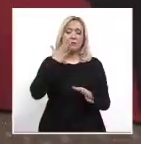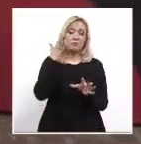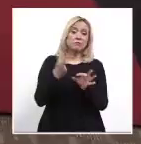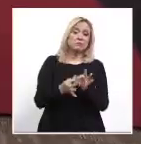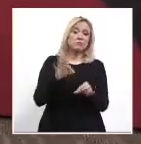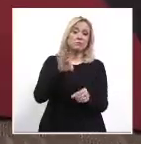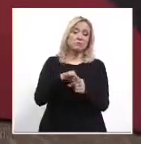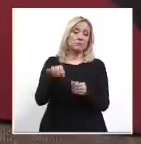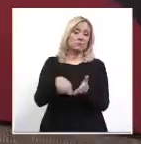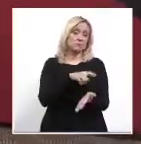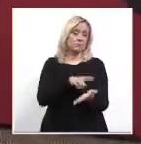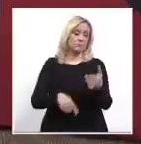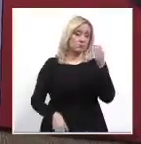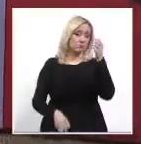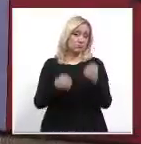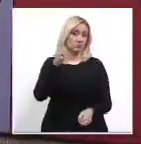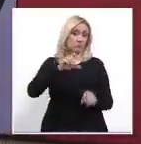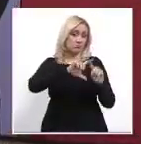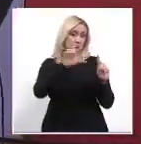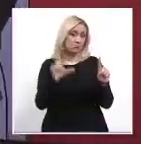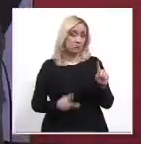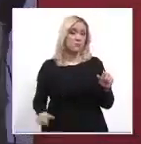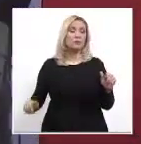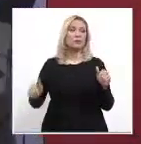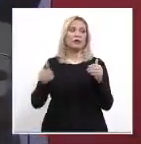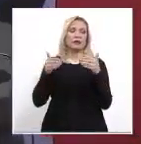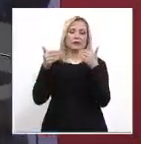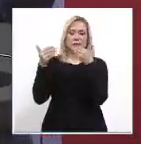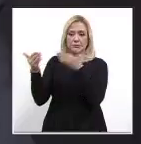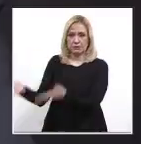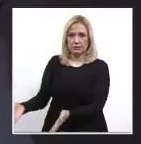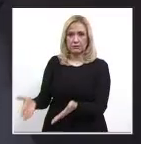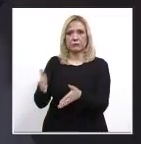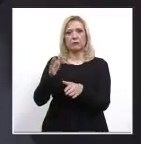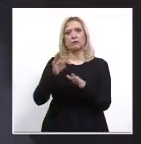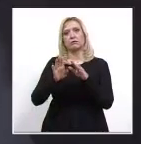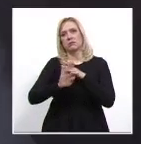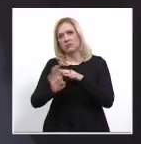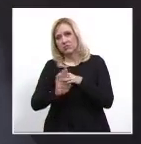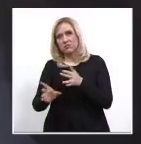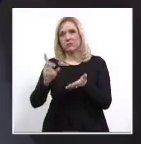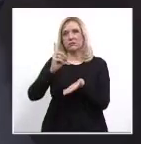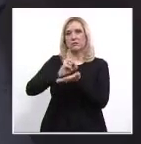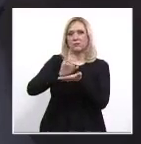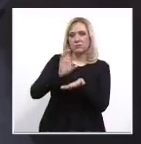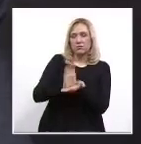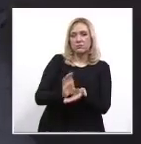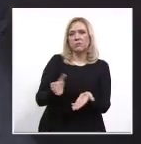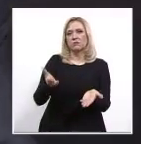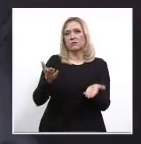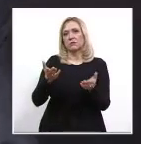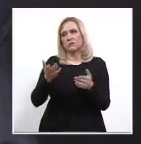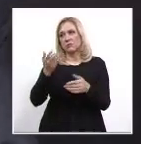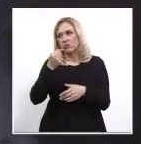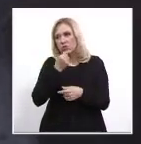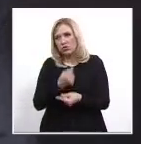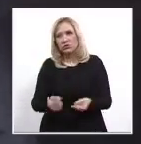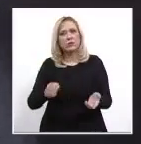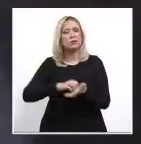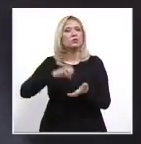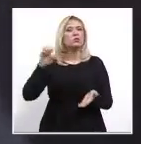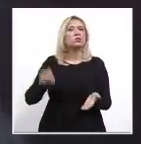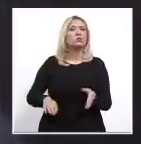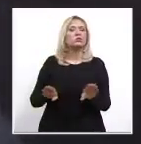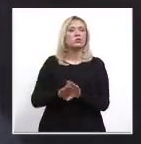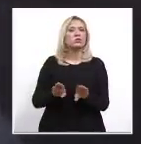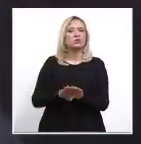Electoral del Poder Judicial de la Federación con grupos en condiciones de vulnerabilidad. Como ejemplo, destacó criterios fundamentales en materia de violencia política en